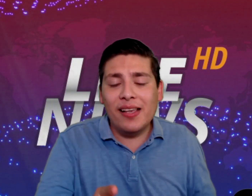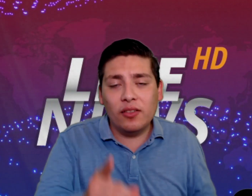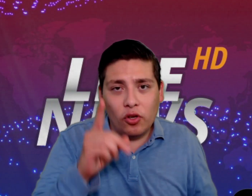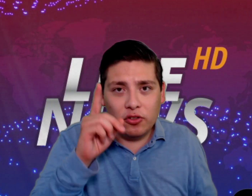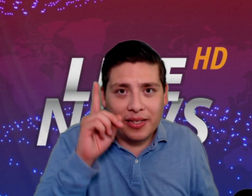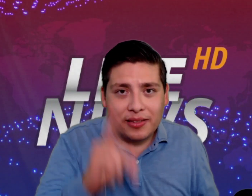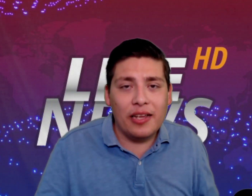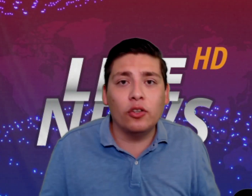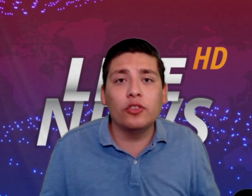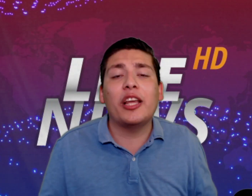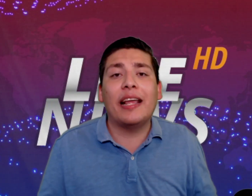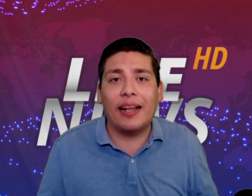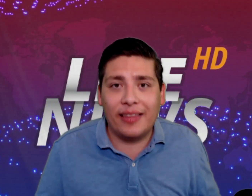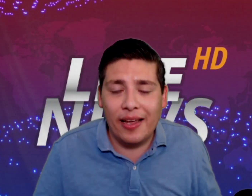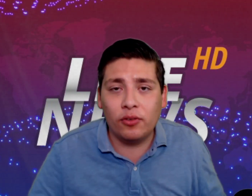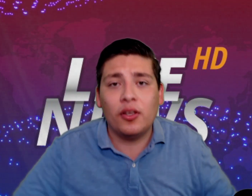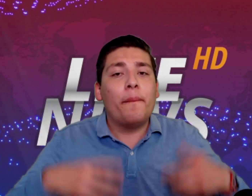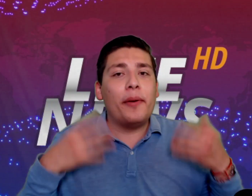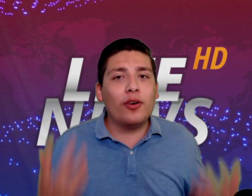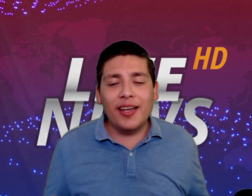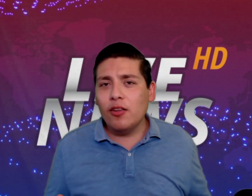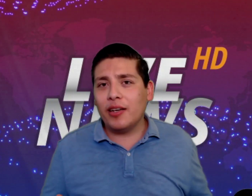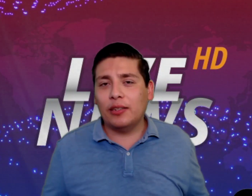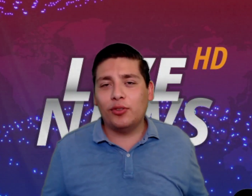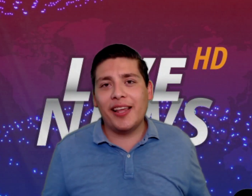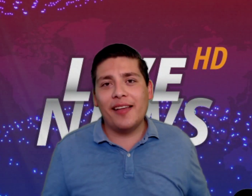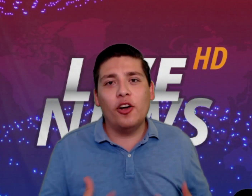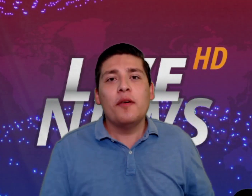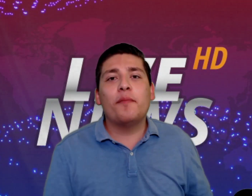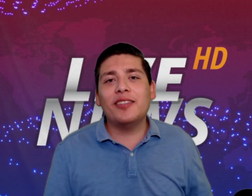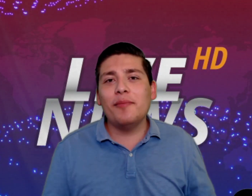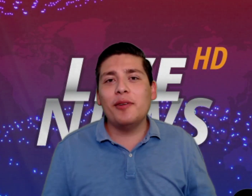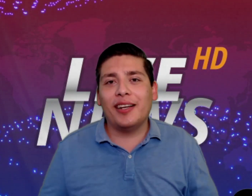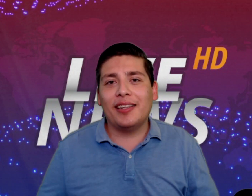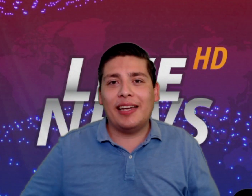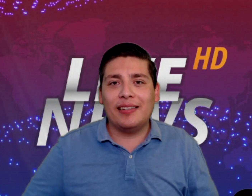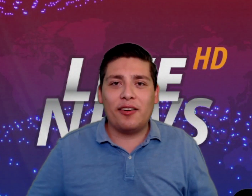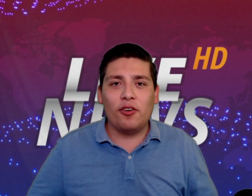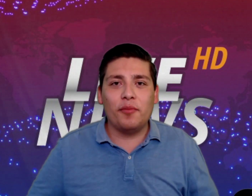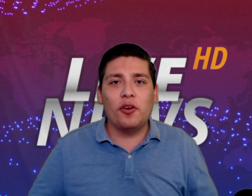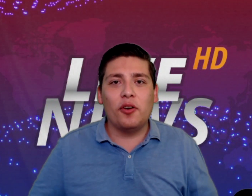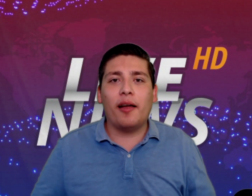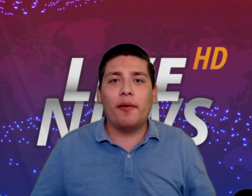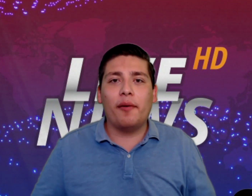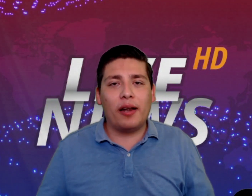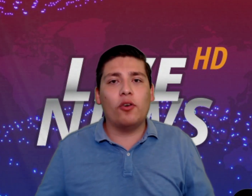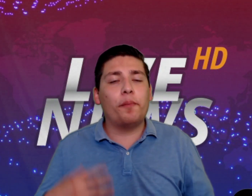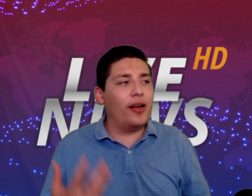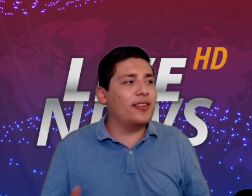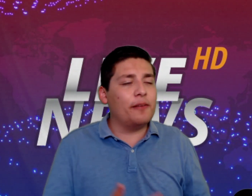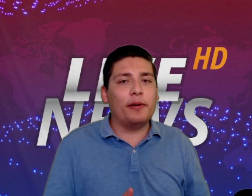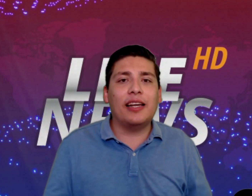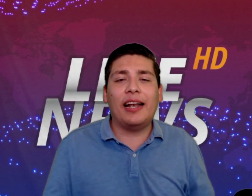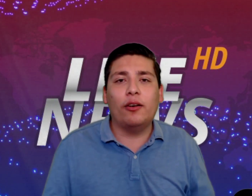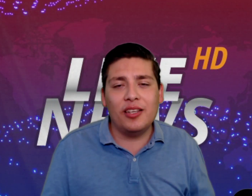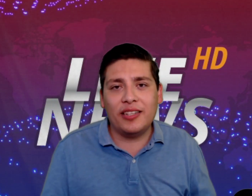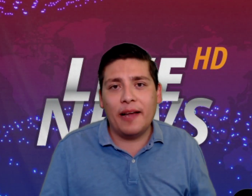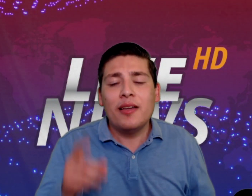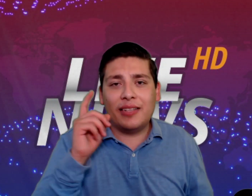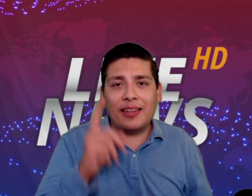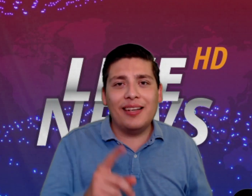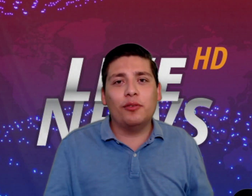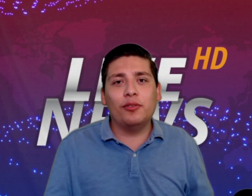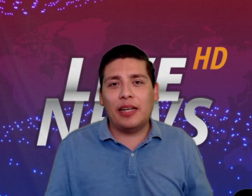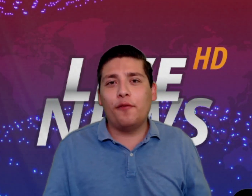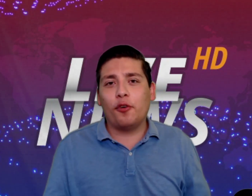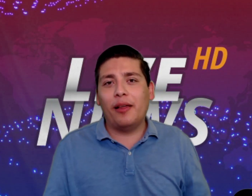a estos mezquinos y rateros. Pero ¿qué es lo que está sucediendo? Pues te invito a que te quedes aquí conmigo para averiguarlo. Pero antes de pasar a la noticia,